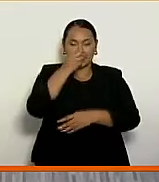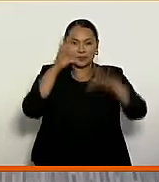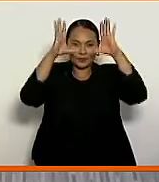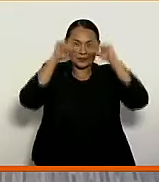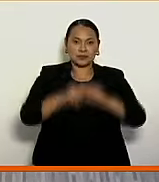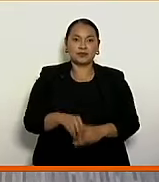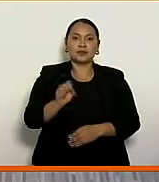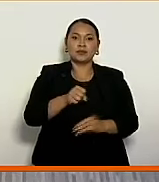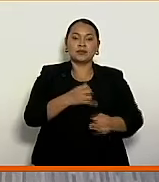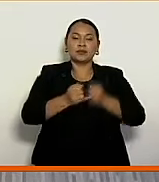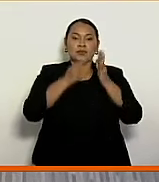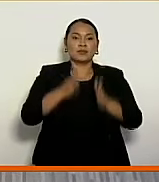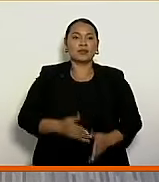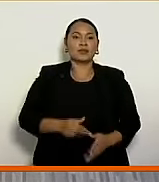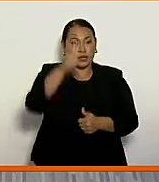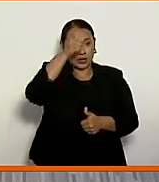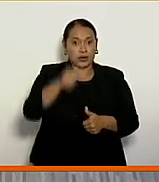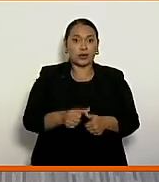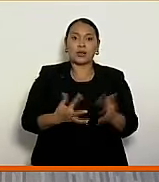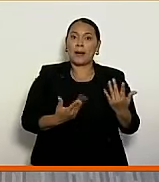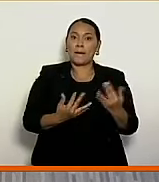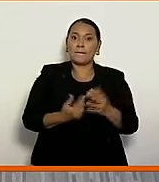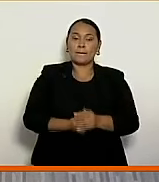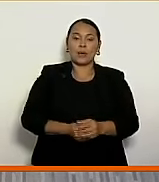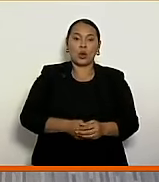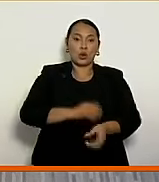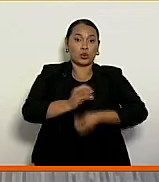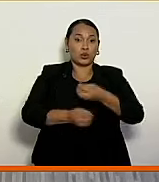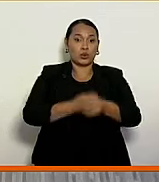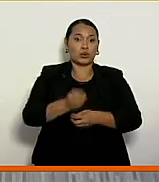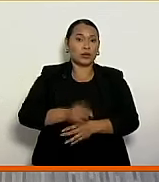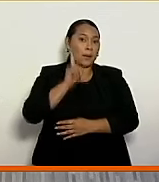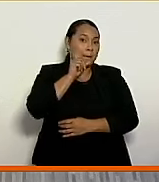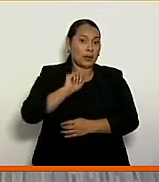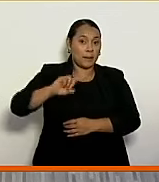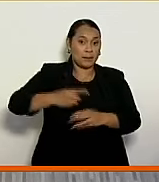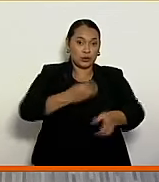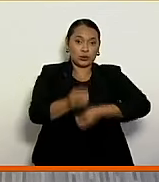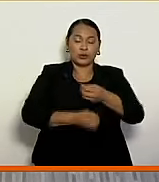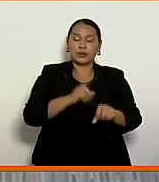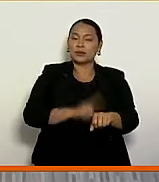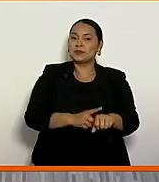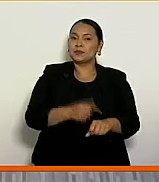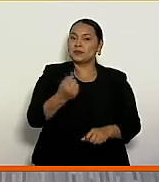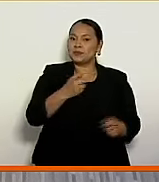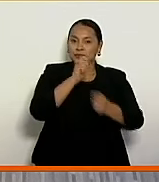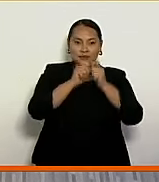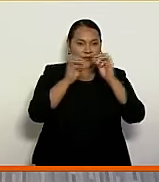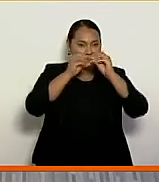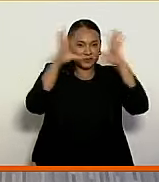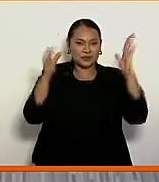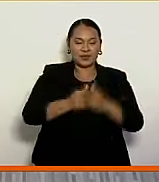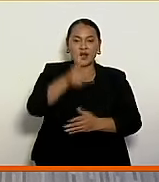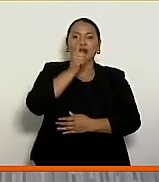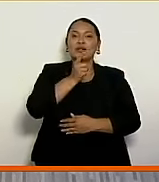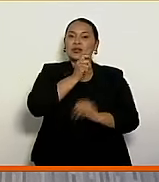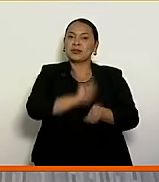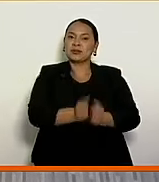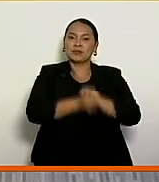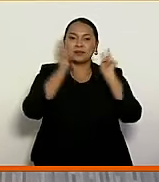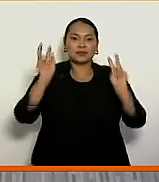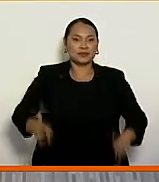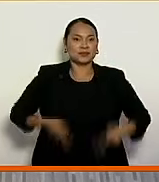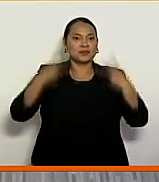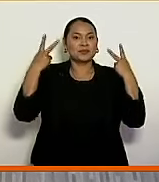Así es, Madeline y vos, jugador, recuerda que te esperamos en nuestro primer sorteo del día de mañana en punto de las 11. Loto, te cambia la